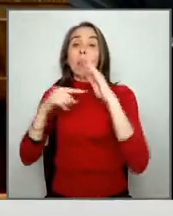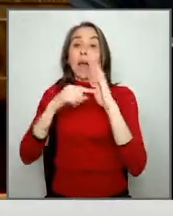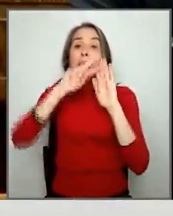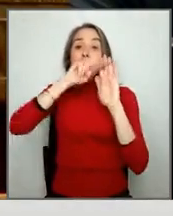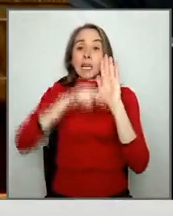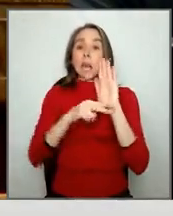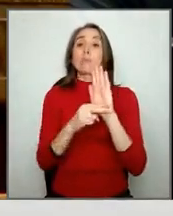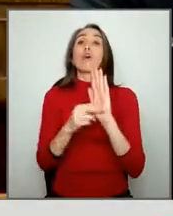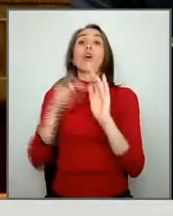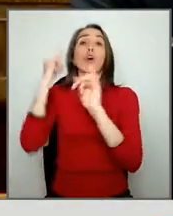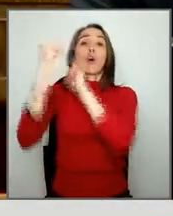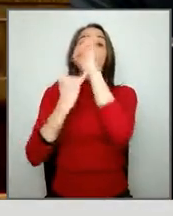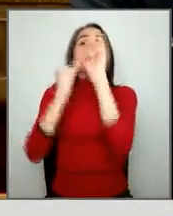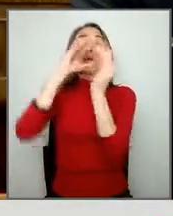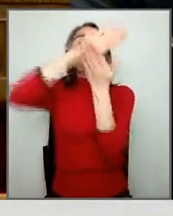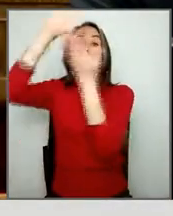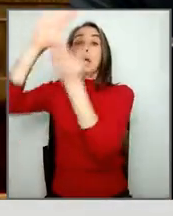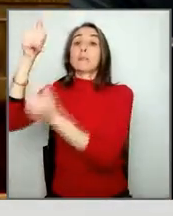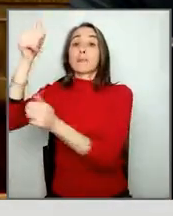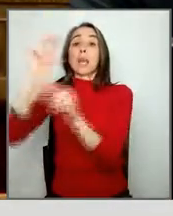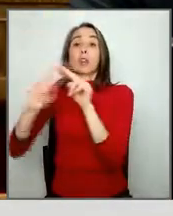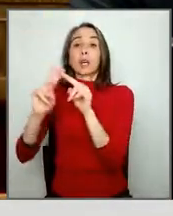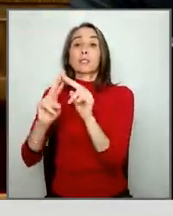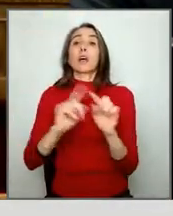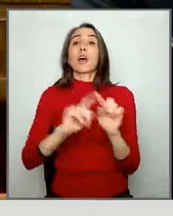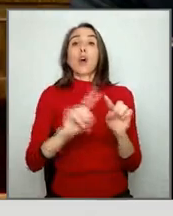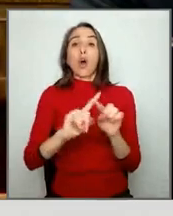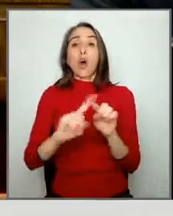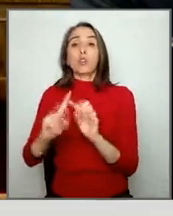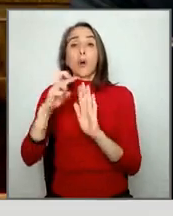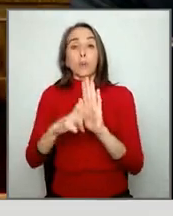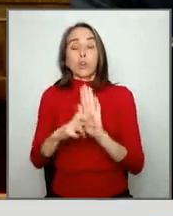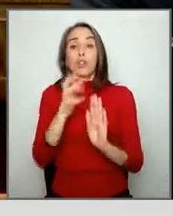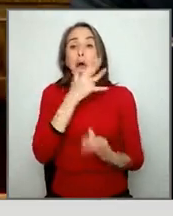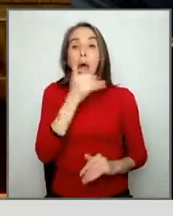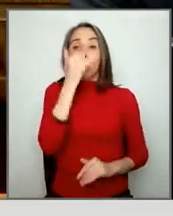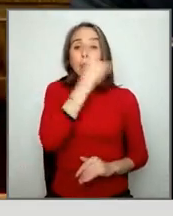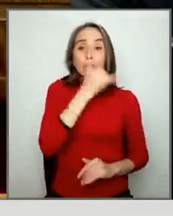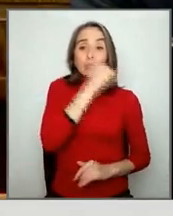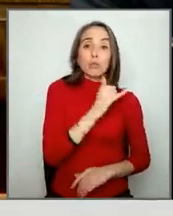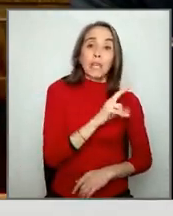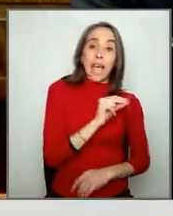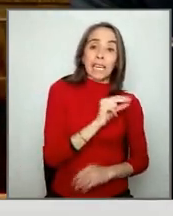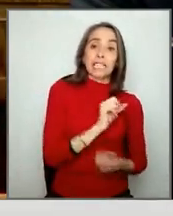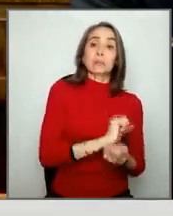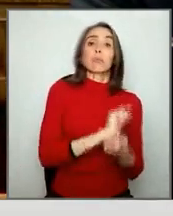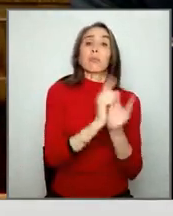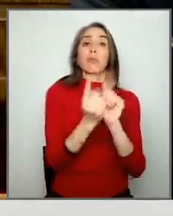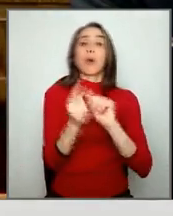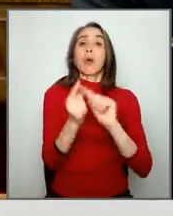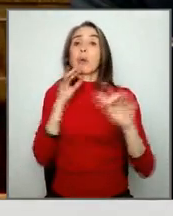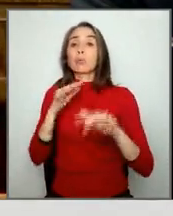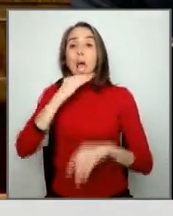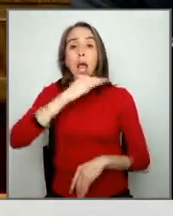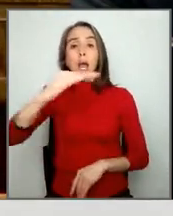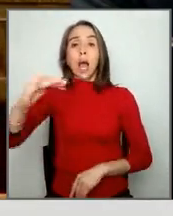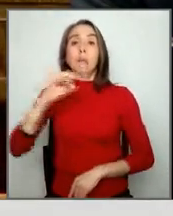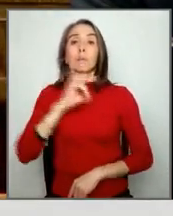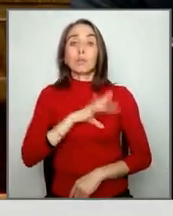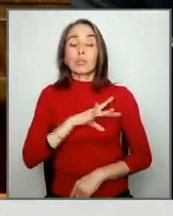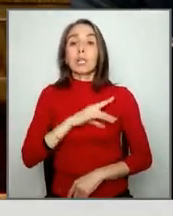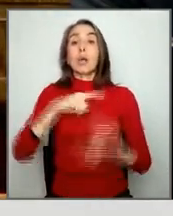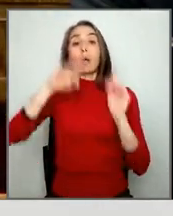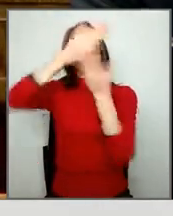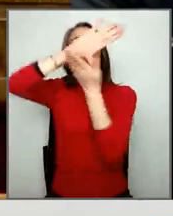internacionales y permitirá el desarrollo de numerosos proyectos de reutilización de aguas grises en la agricultura chilena estos proyectos han demostrado que se